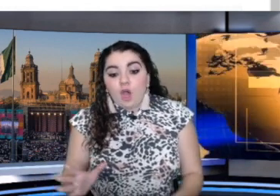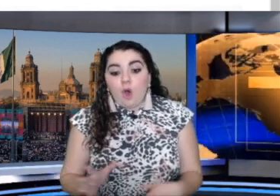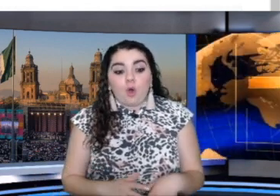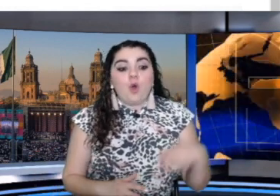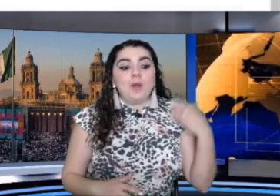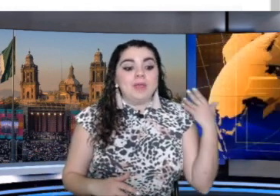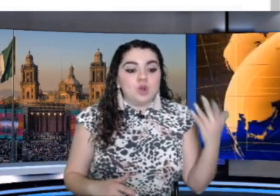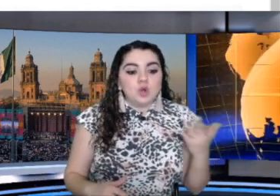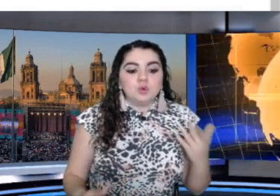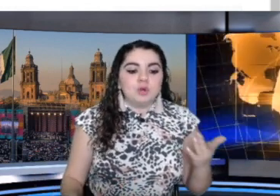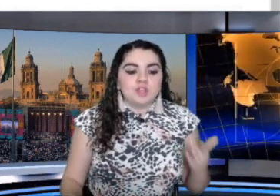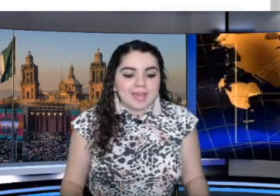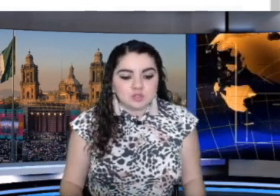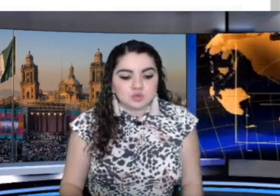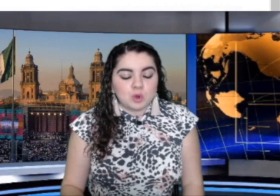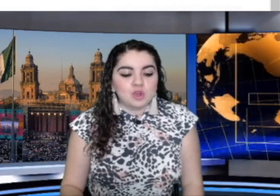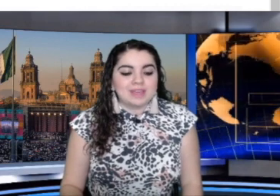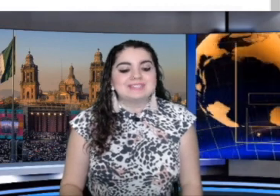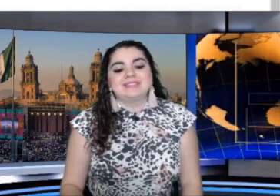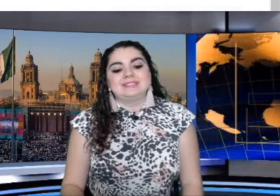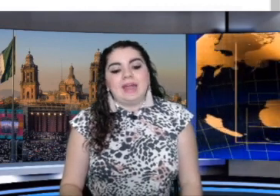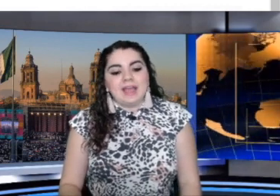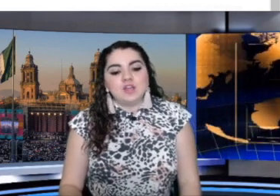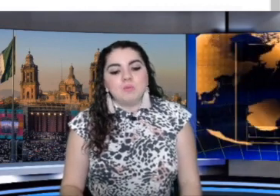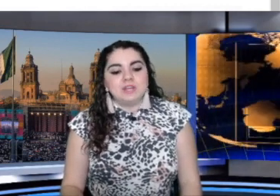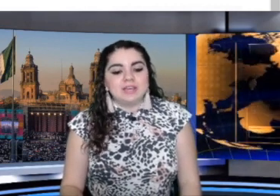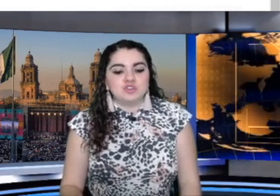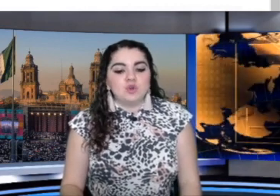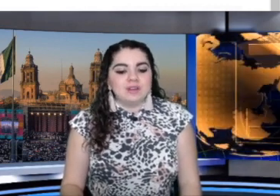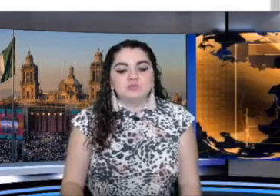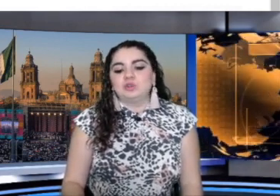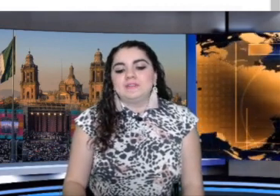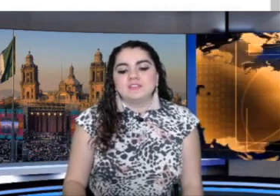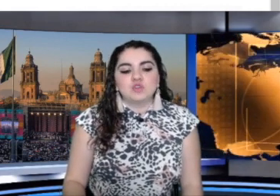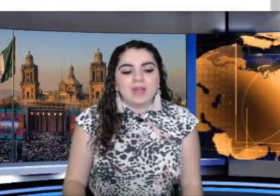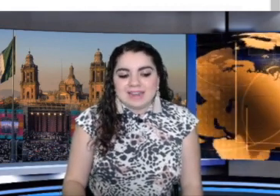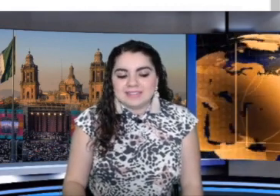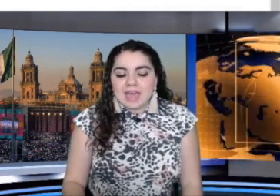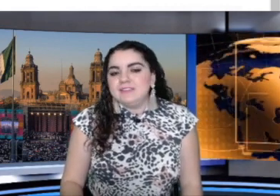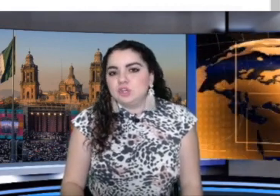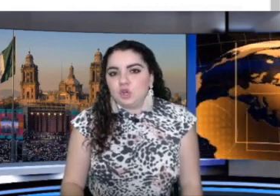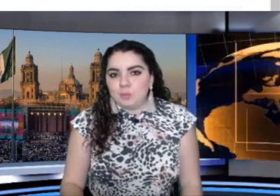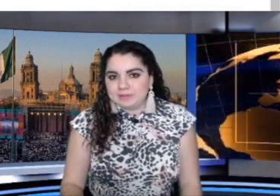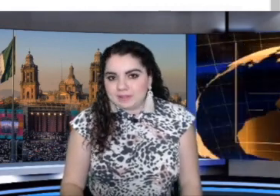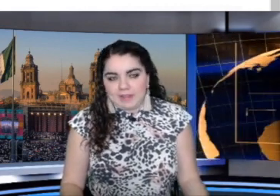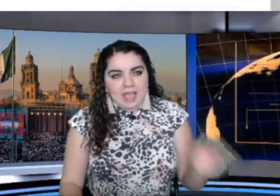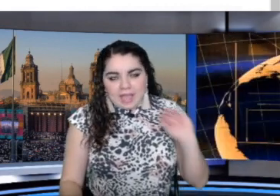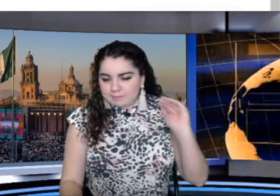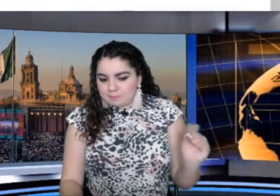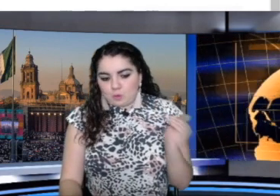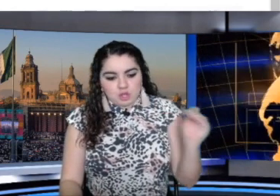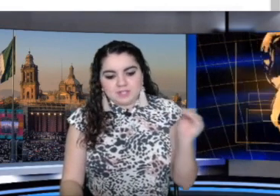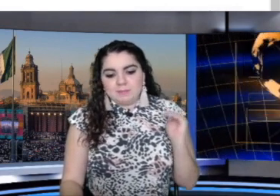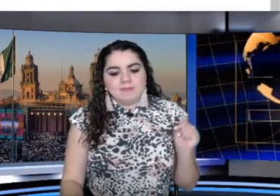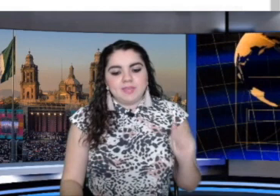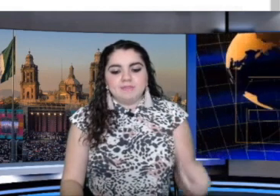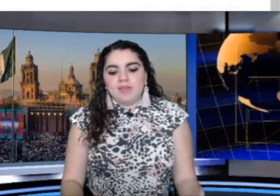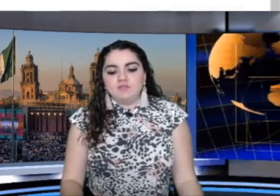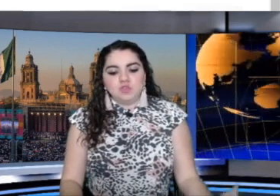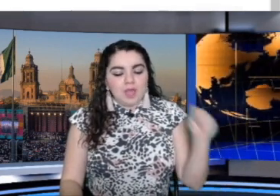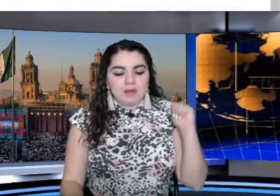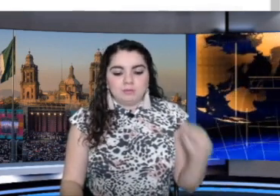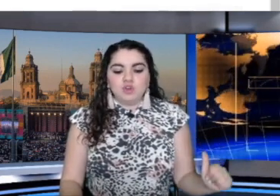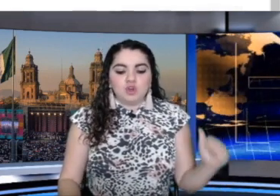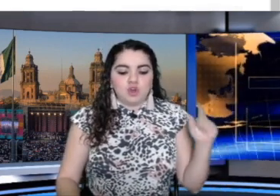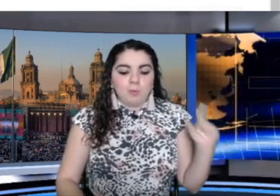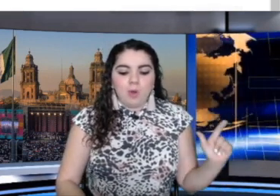salida o con menor número de casos, por lo que se estará en comunicación con las autoridades locales, indicó López-Gatell. Curiosamente,